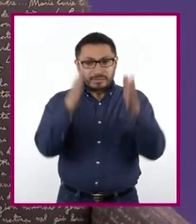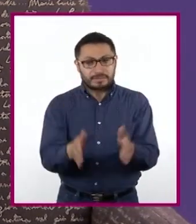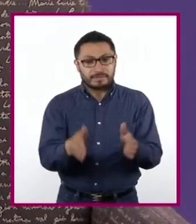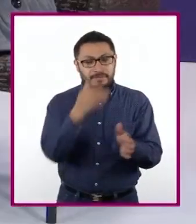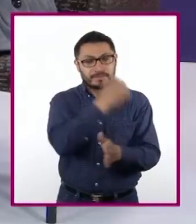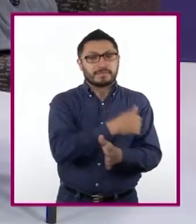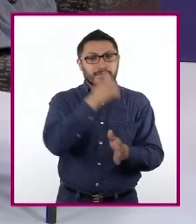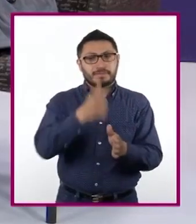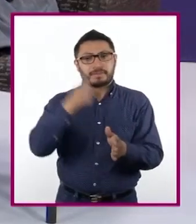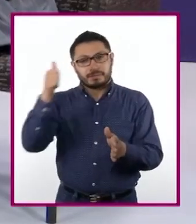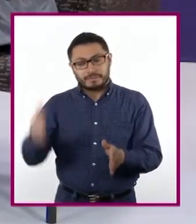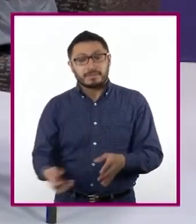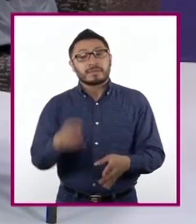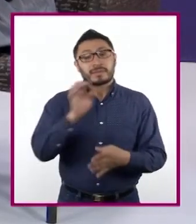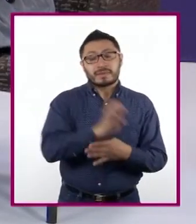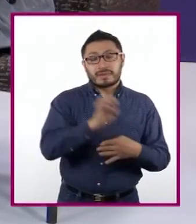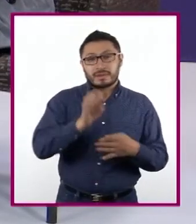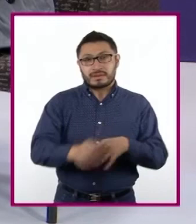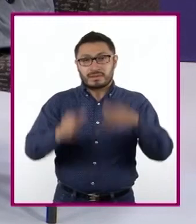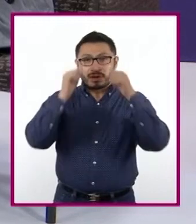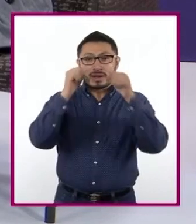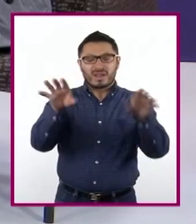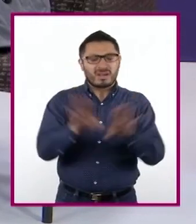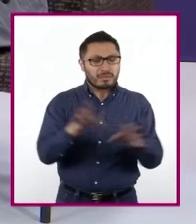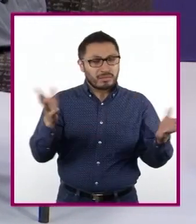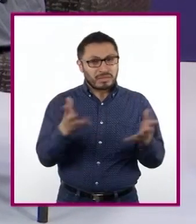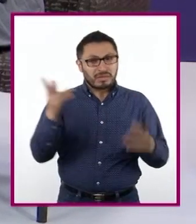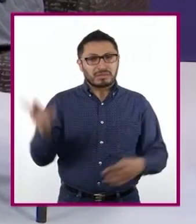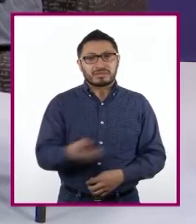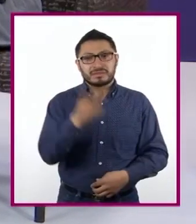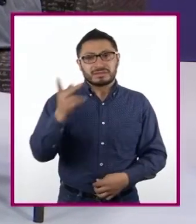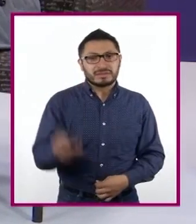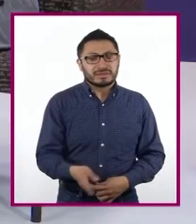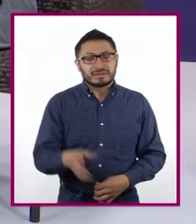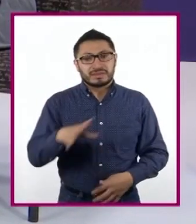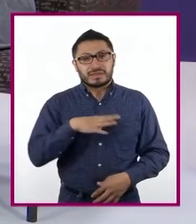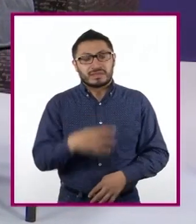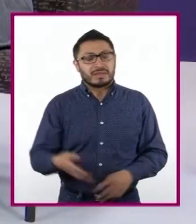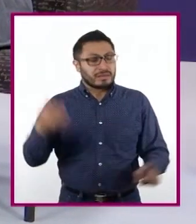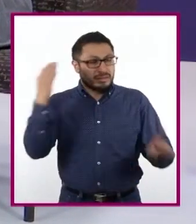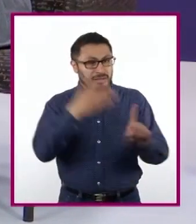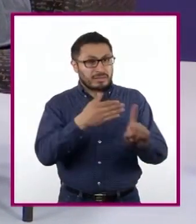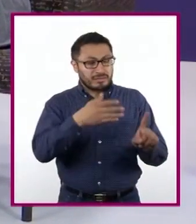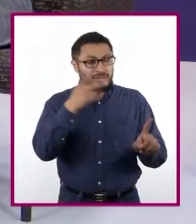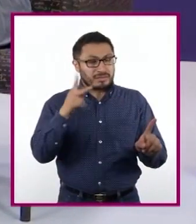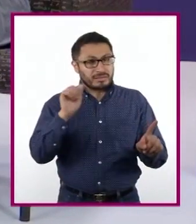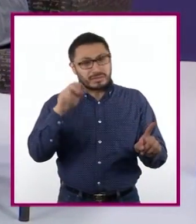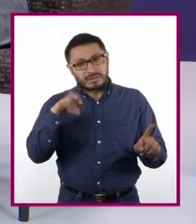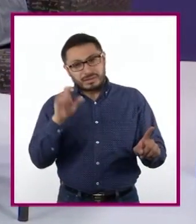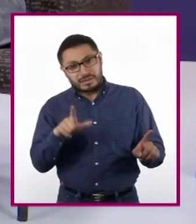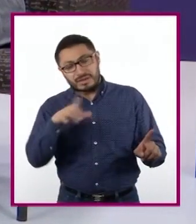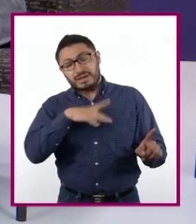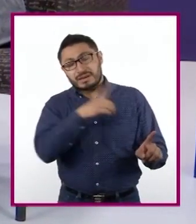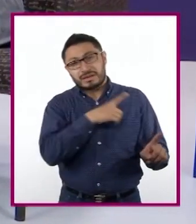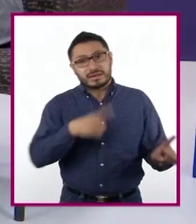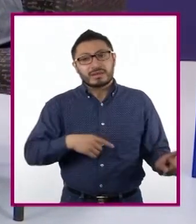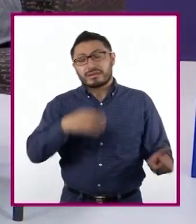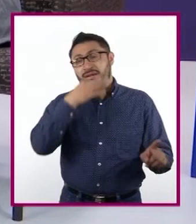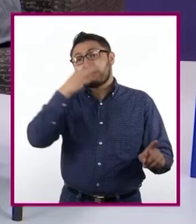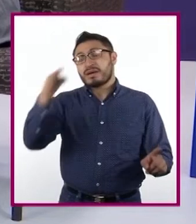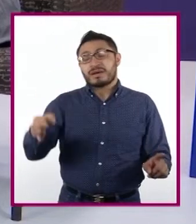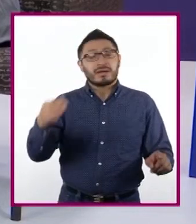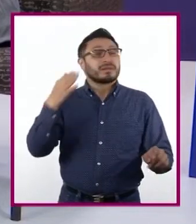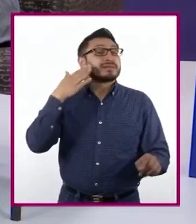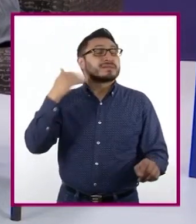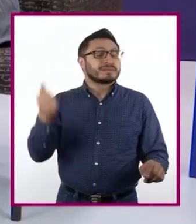Por tal, al escuchar que se formuló una pregunta que sale del objetivo del panel, deberá informar